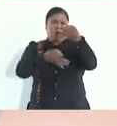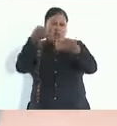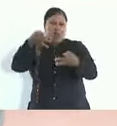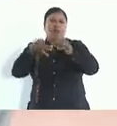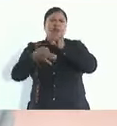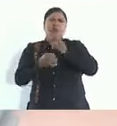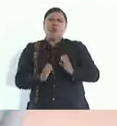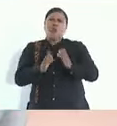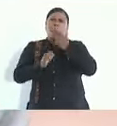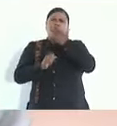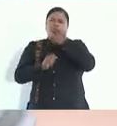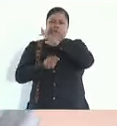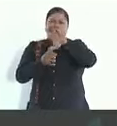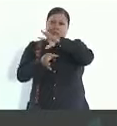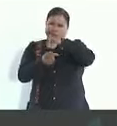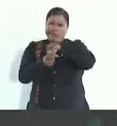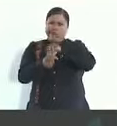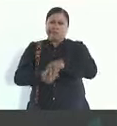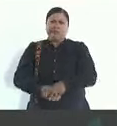público.